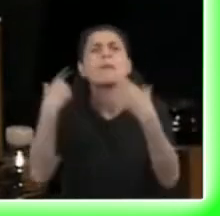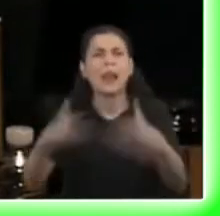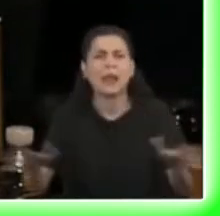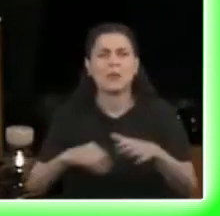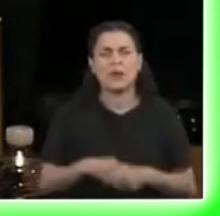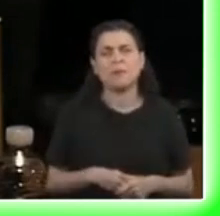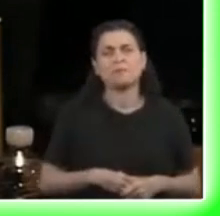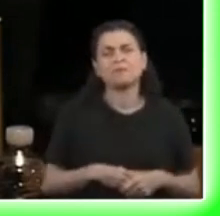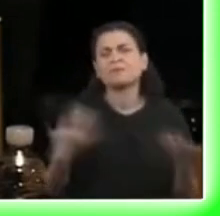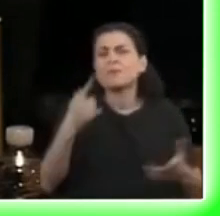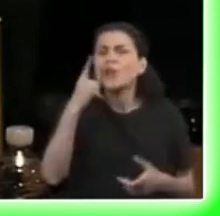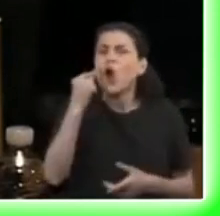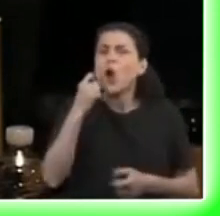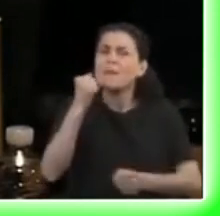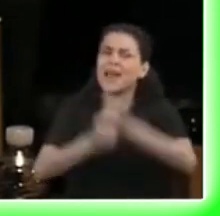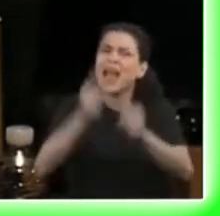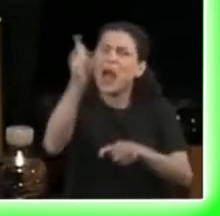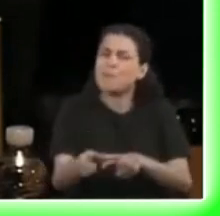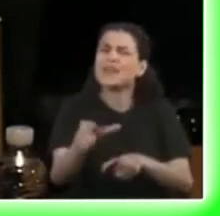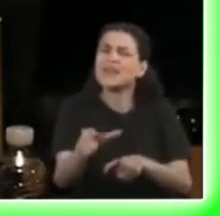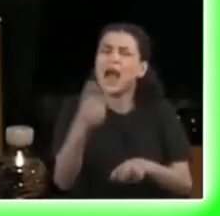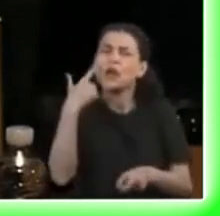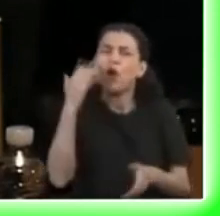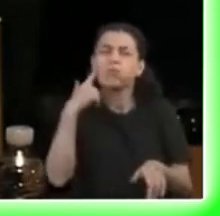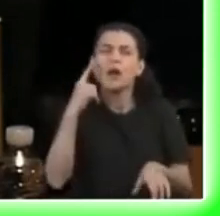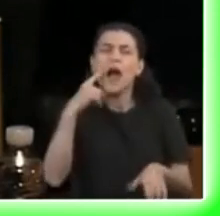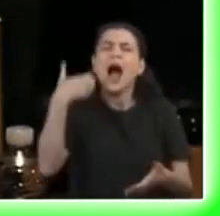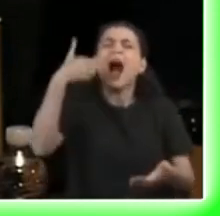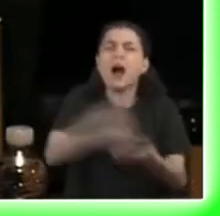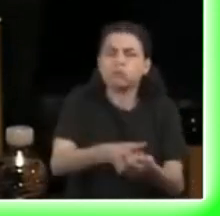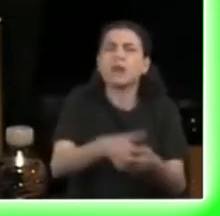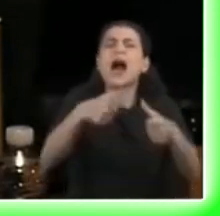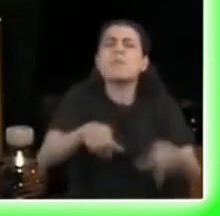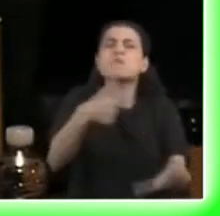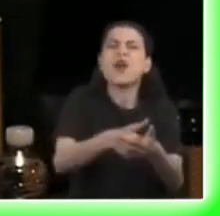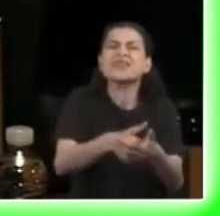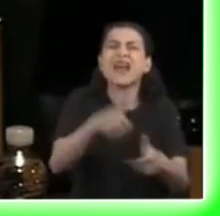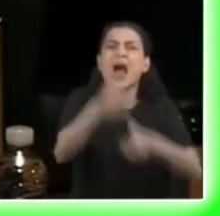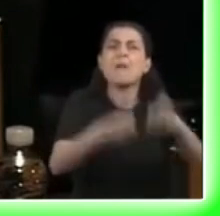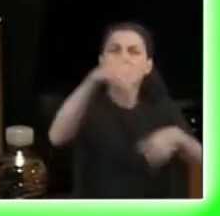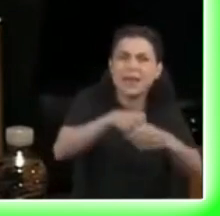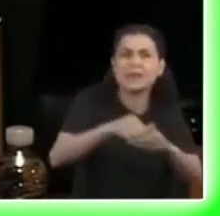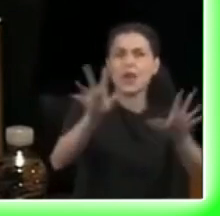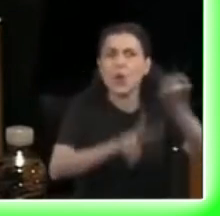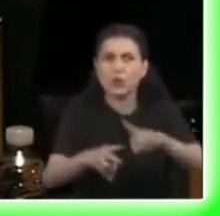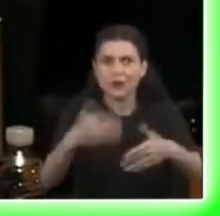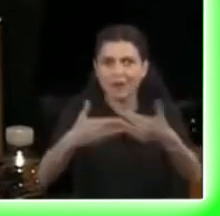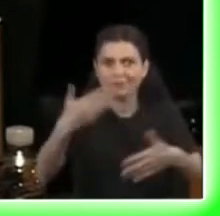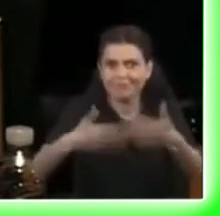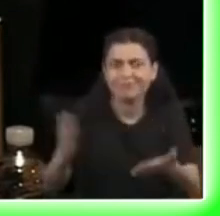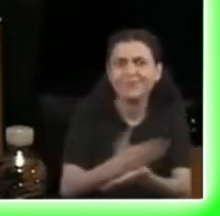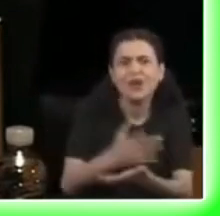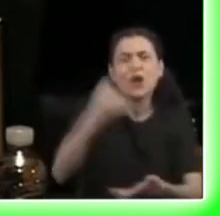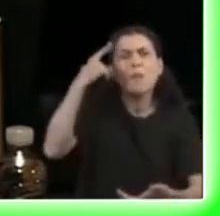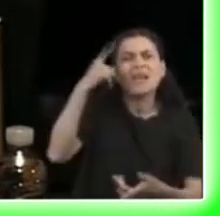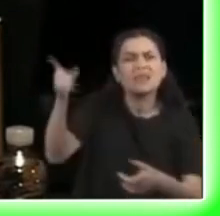tanto, el empresario que arriesga capital en pos de una ganancia es un benefactor social, no un villano que gana a cuesta de